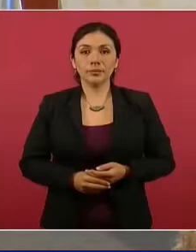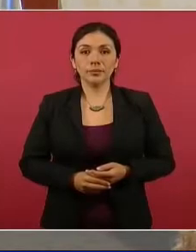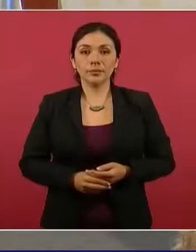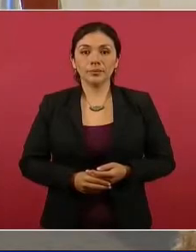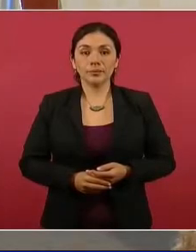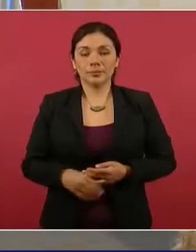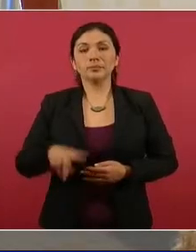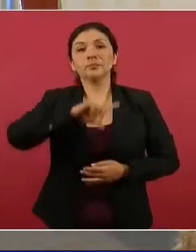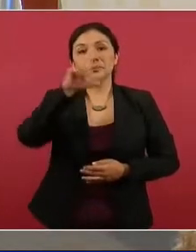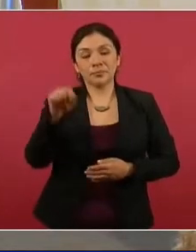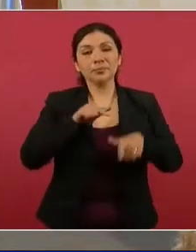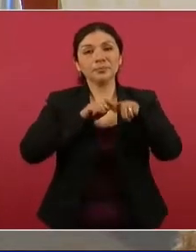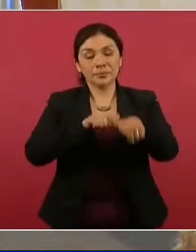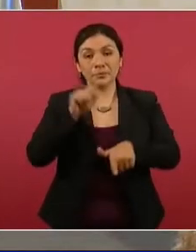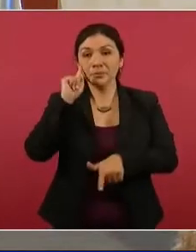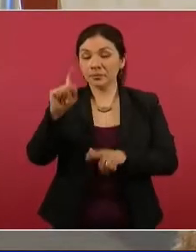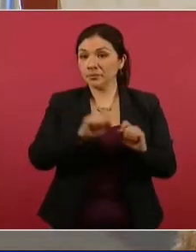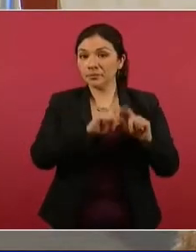Continúa.